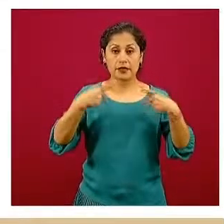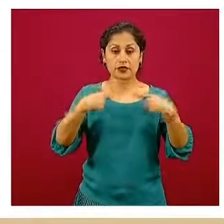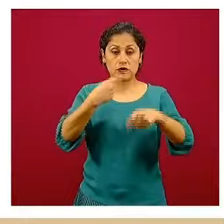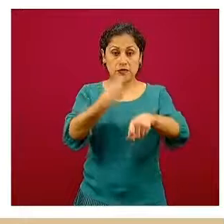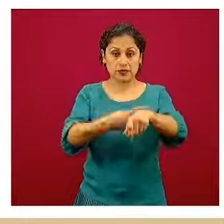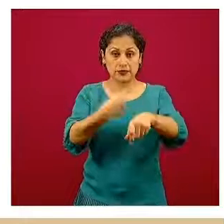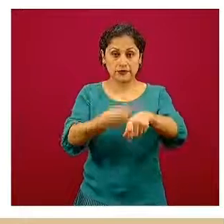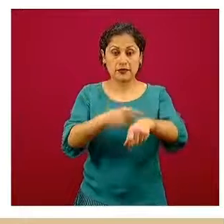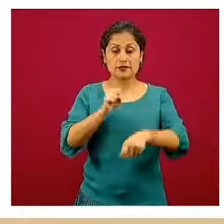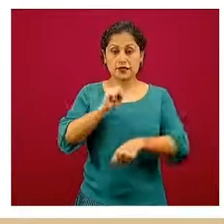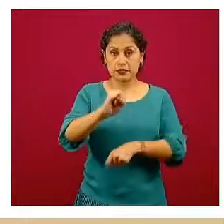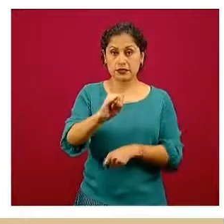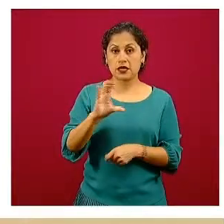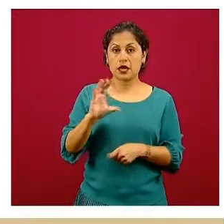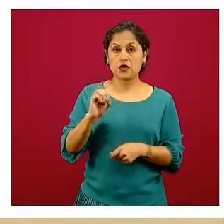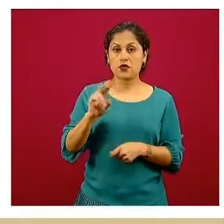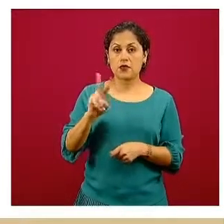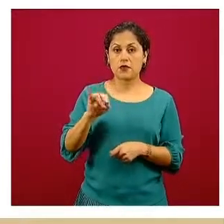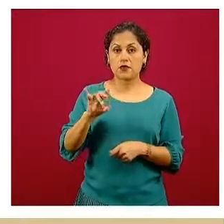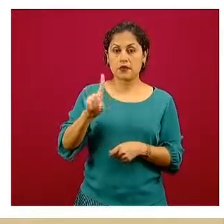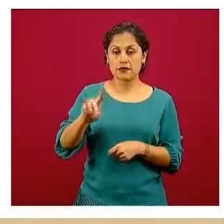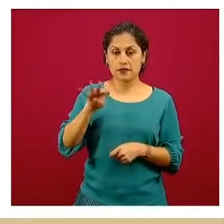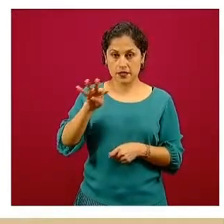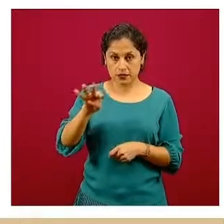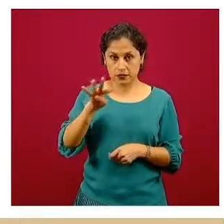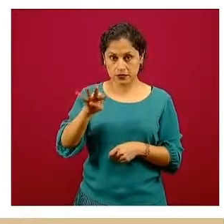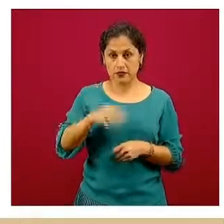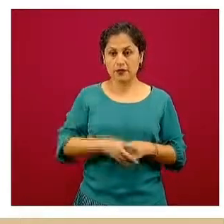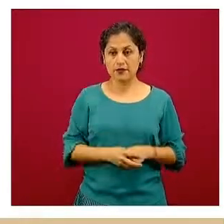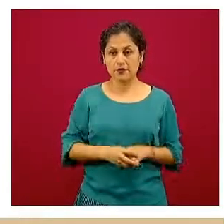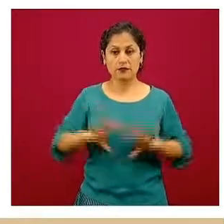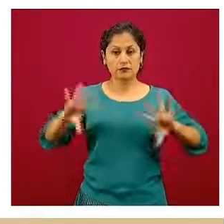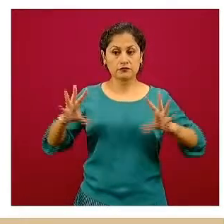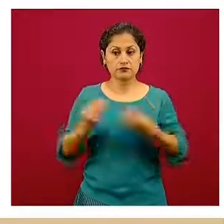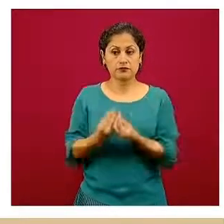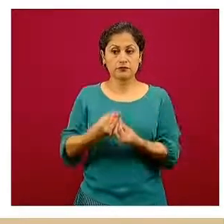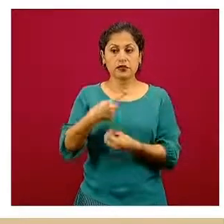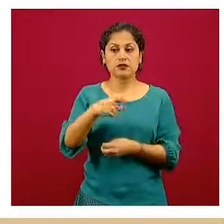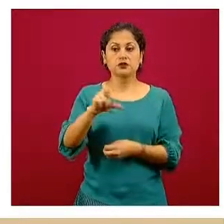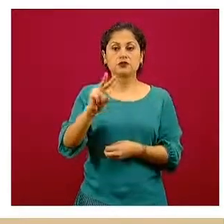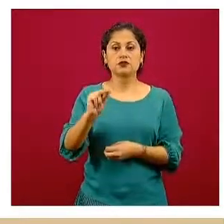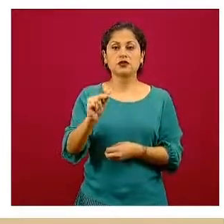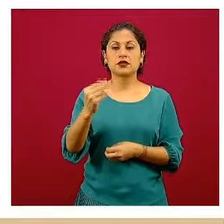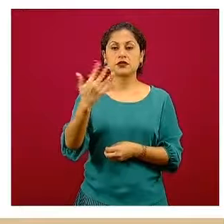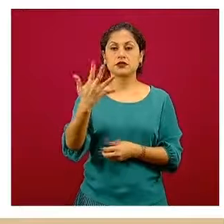de COVID-19. Aquí estamos viendo el total de casos acumulados, los